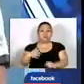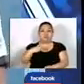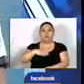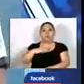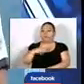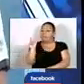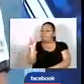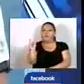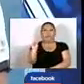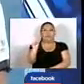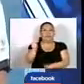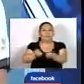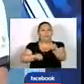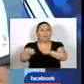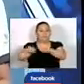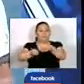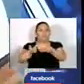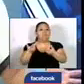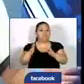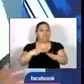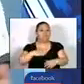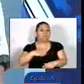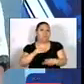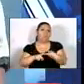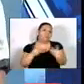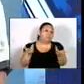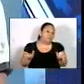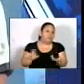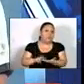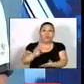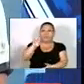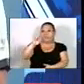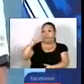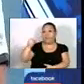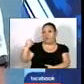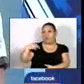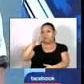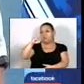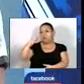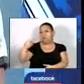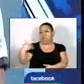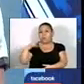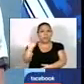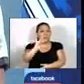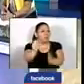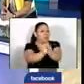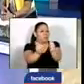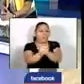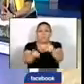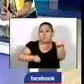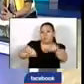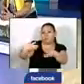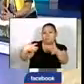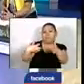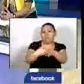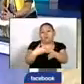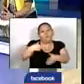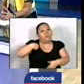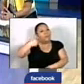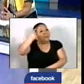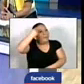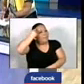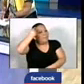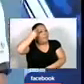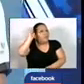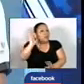hay personas que tienen la licencia durante 20, 30 años y nunca han tenido un accidente de tránsito. Entonces, todo creo que es cuestión